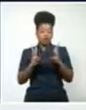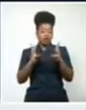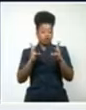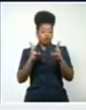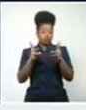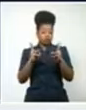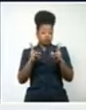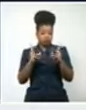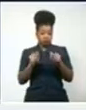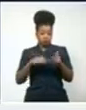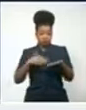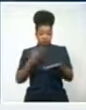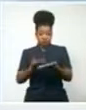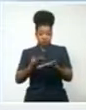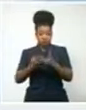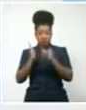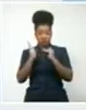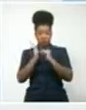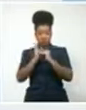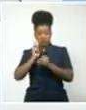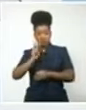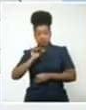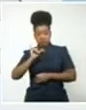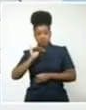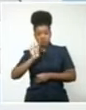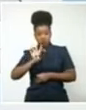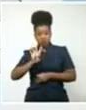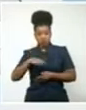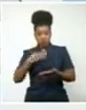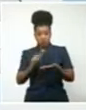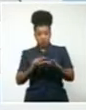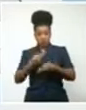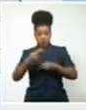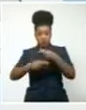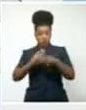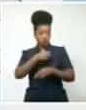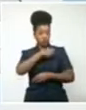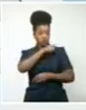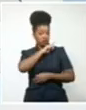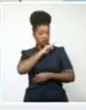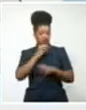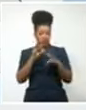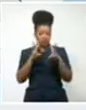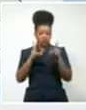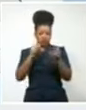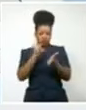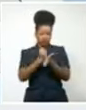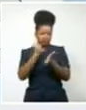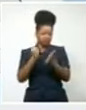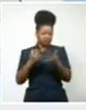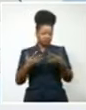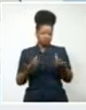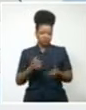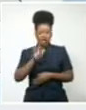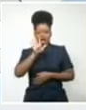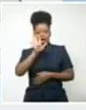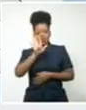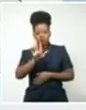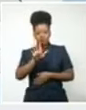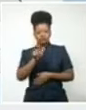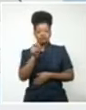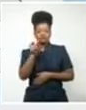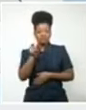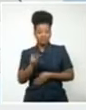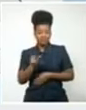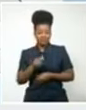de estas 1.364 muestras que se analizaron ayer, pues se confirmaron 5 personas